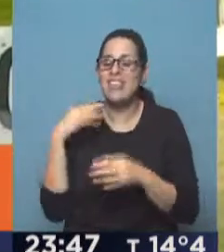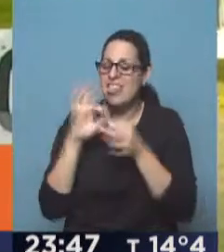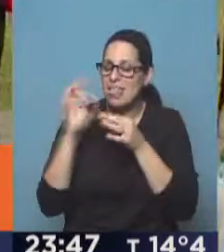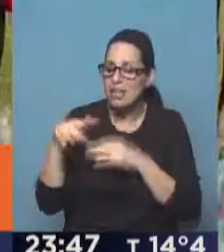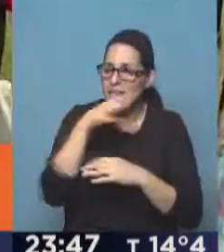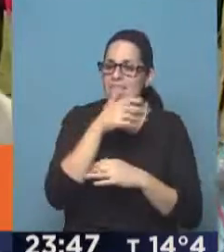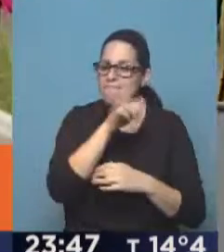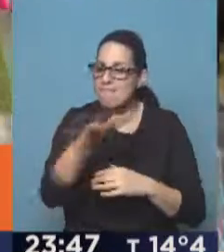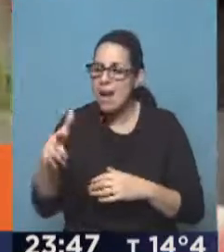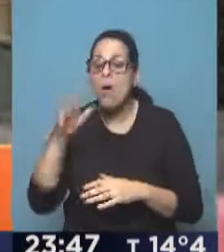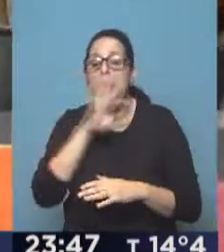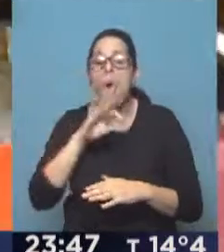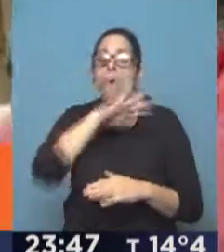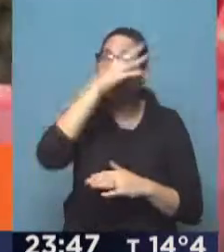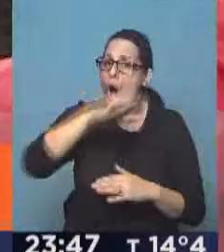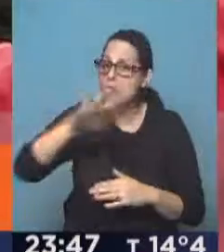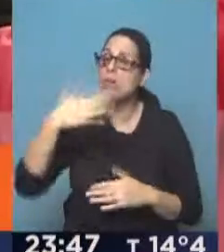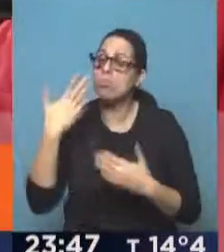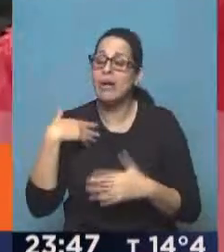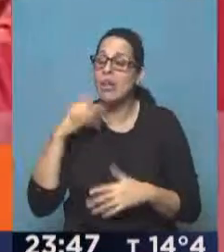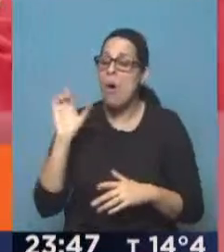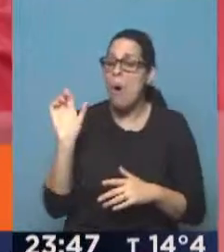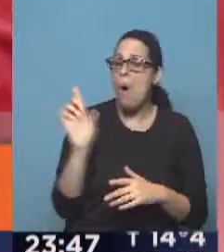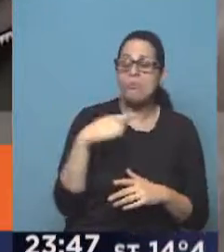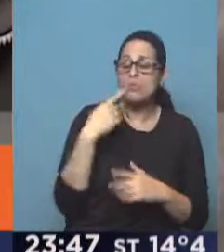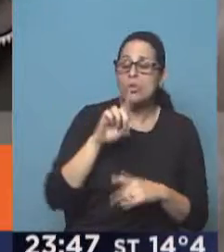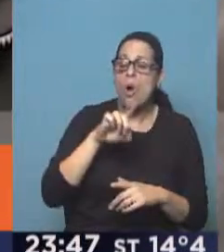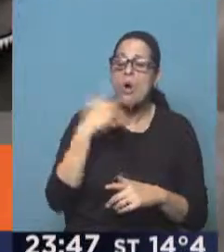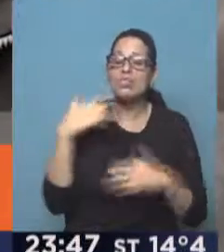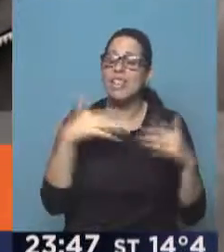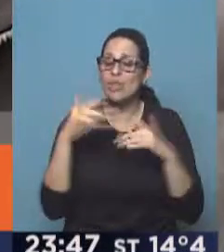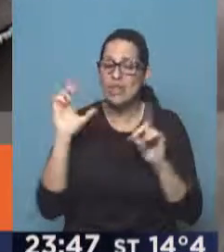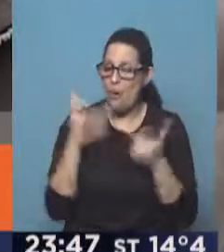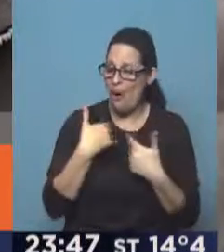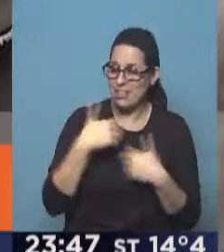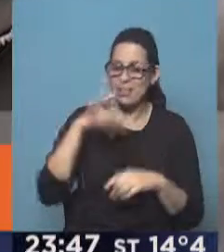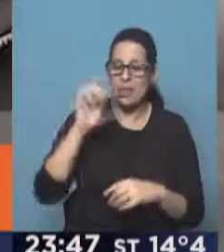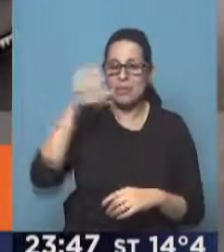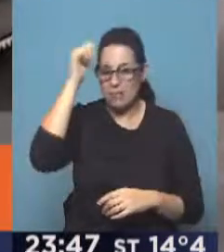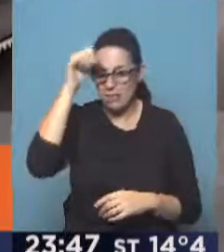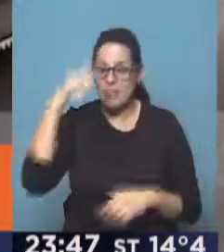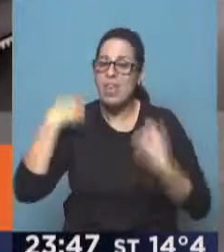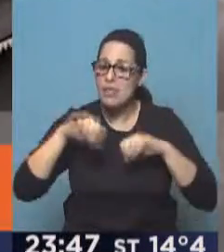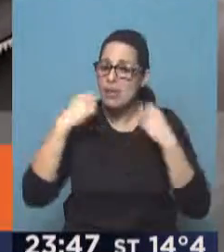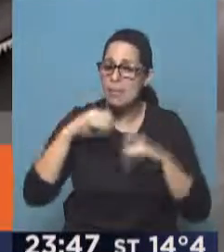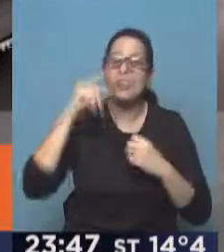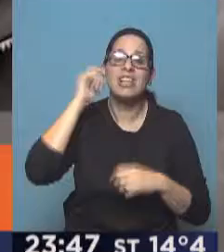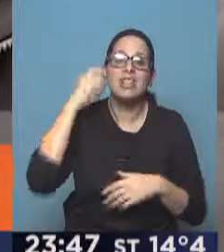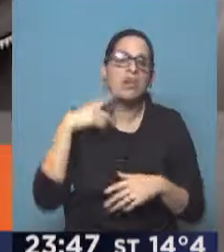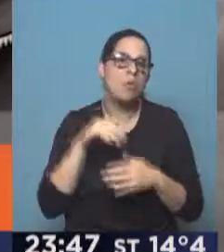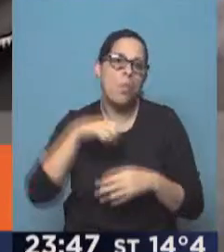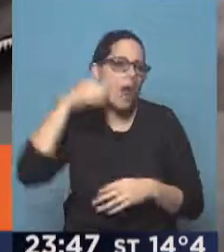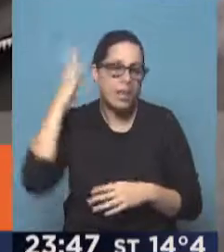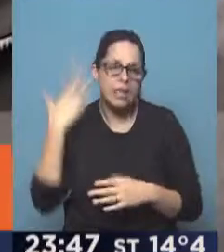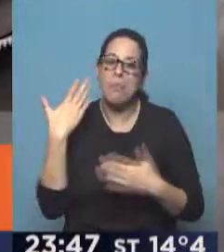podés jugar entre las sierras, y eso no lo tiene ninguna otra ciudad. Es un deporte que no tiene un límite de edad, se puede aprender a cualquier